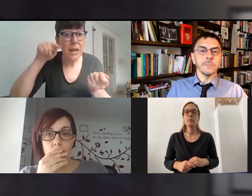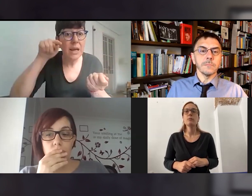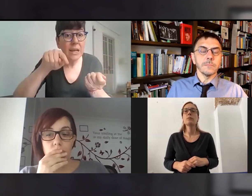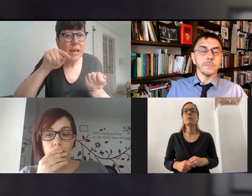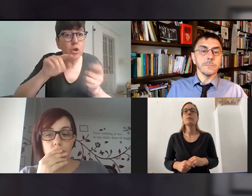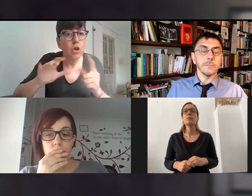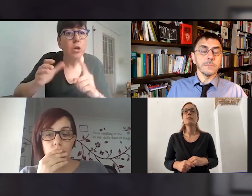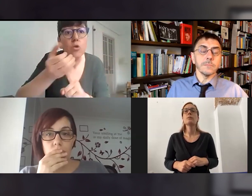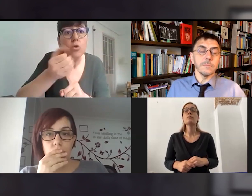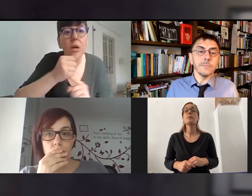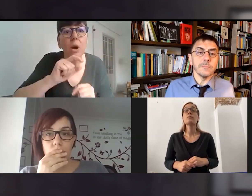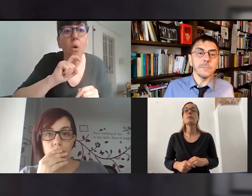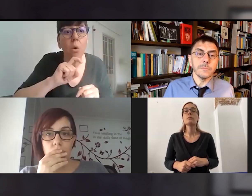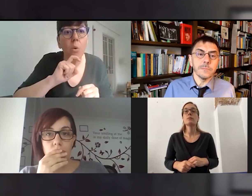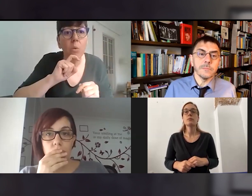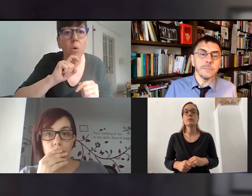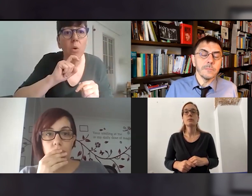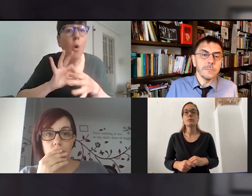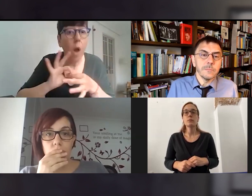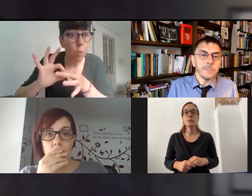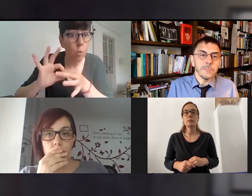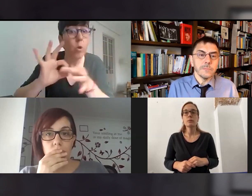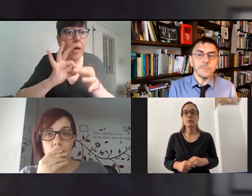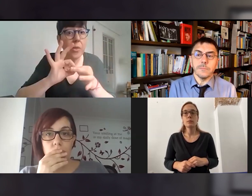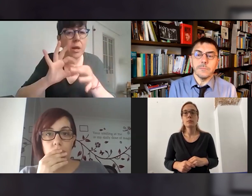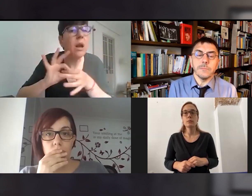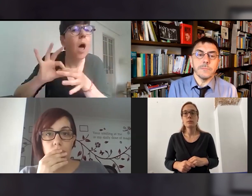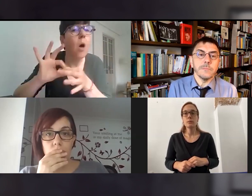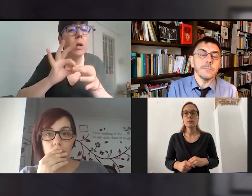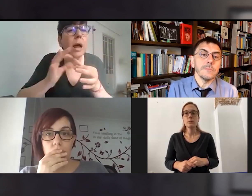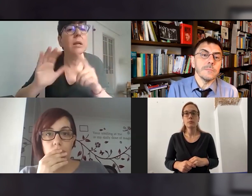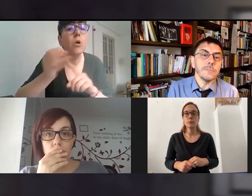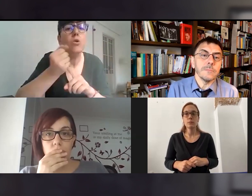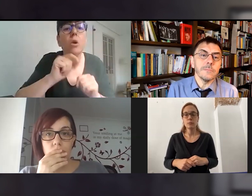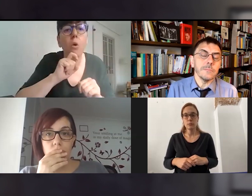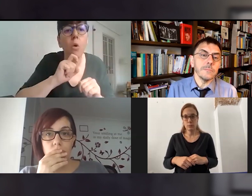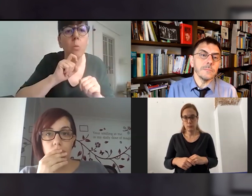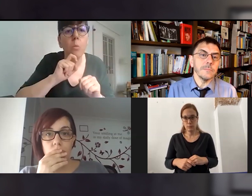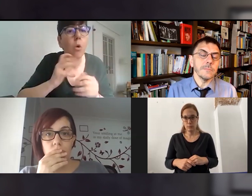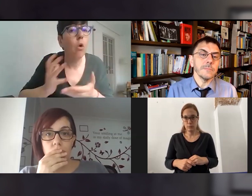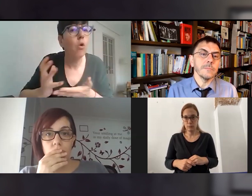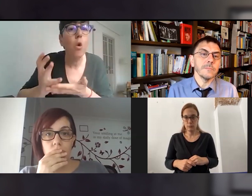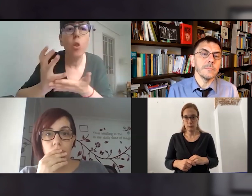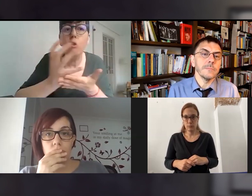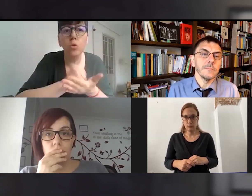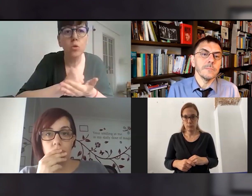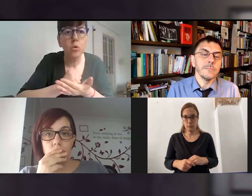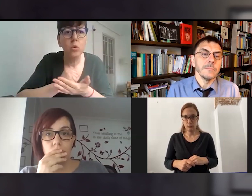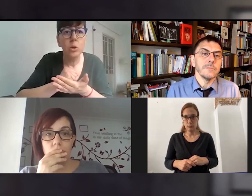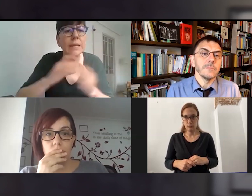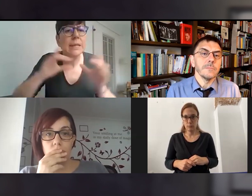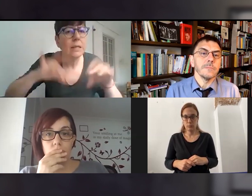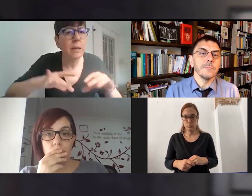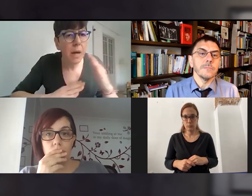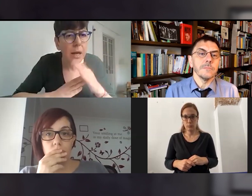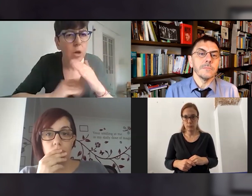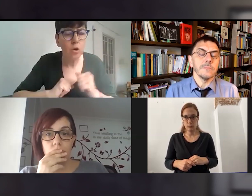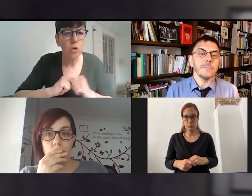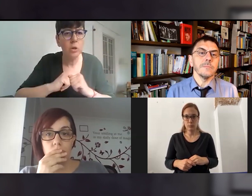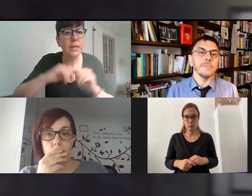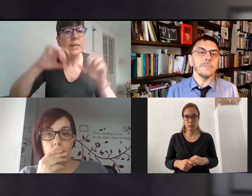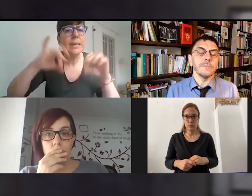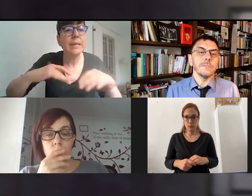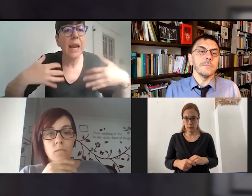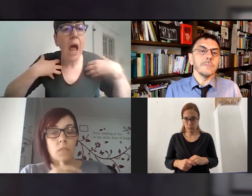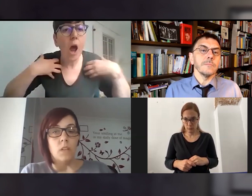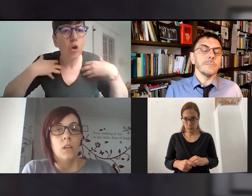la estructura de la organización desde la base. ¿Y esto cómo se consigue? Pues desde la unidad, y la unidad se consigue con todos